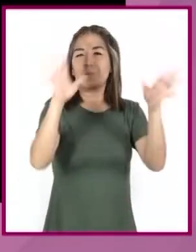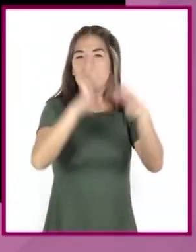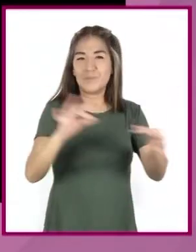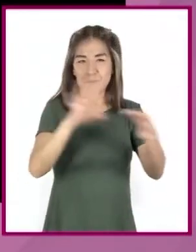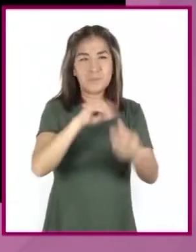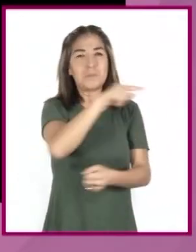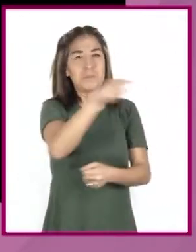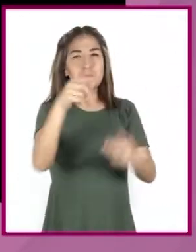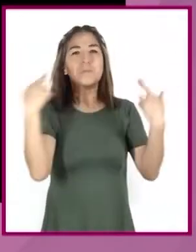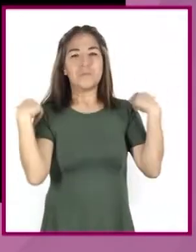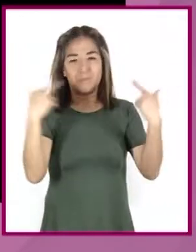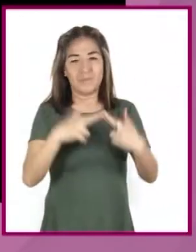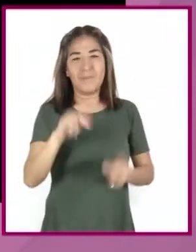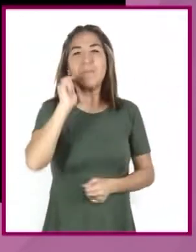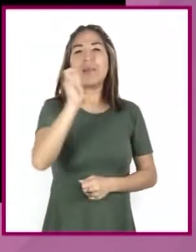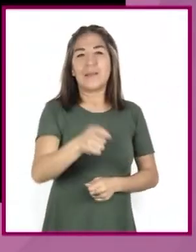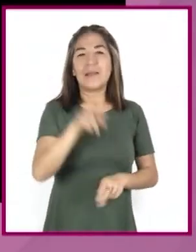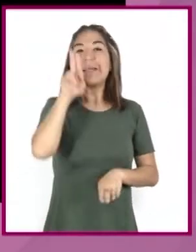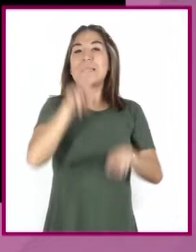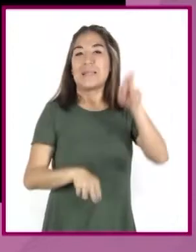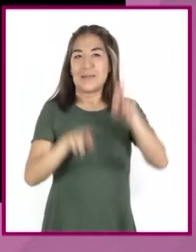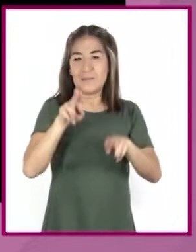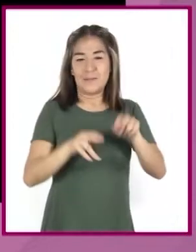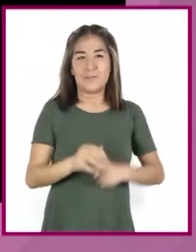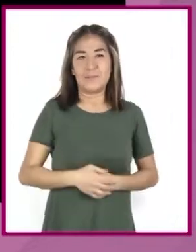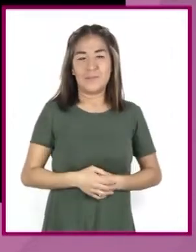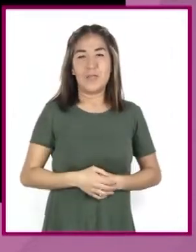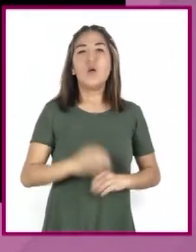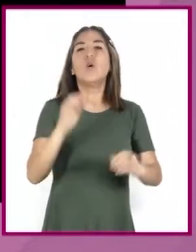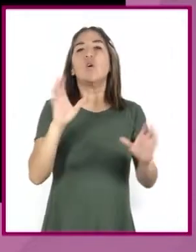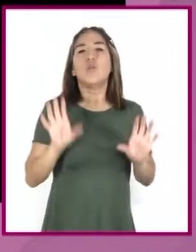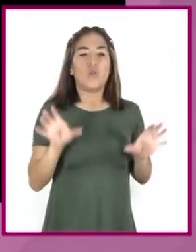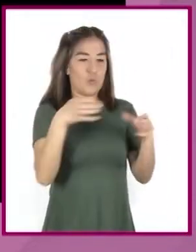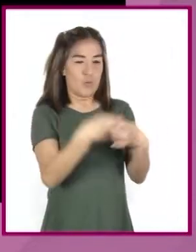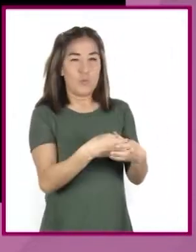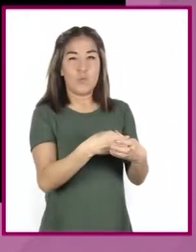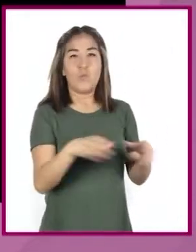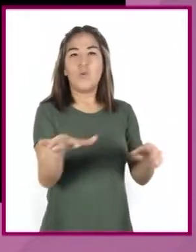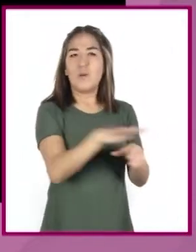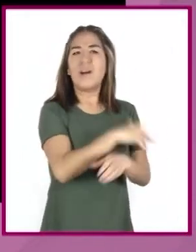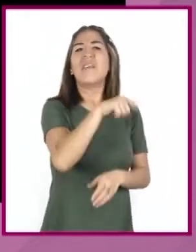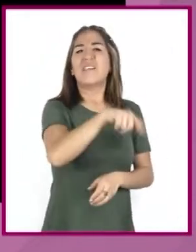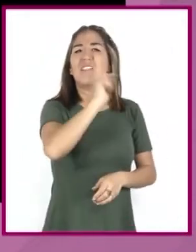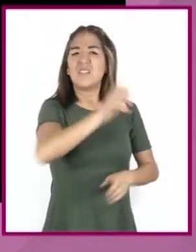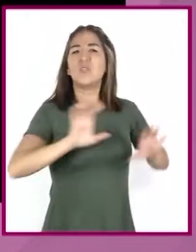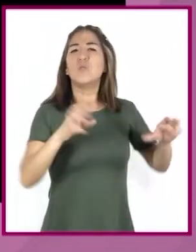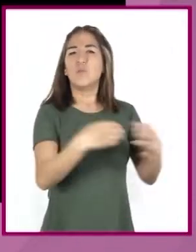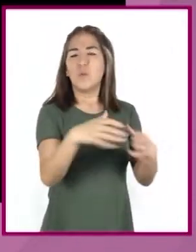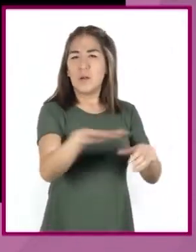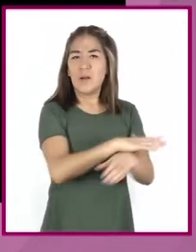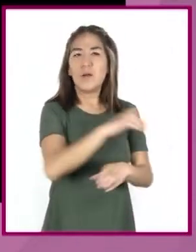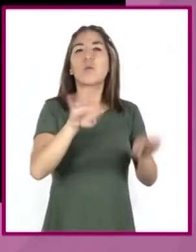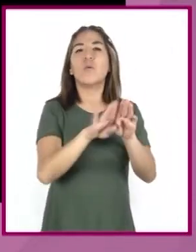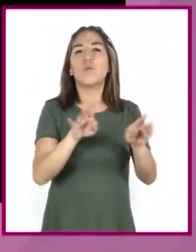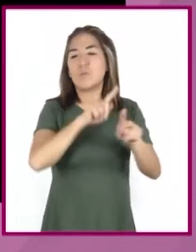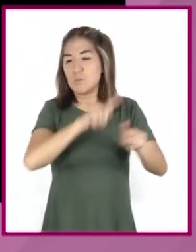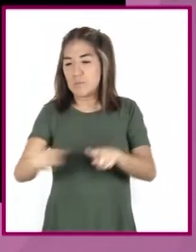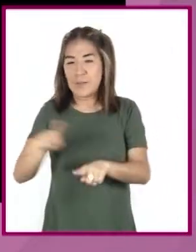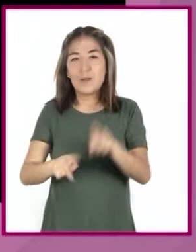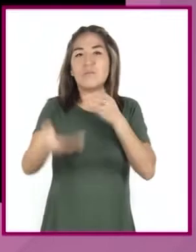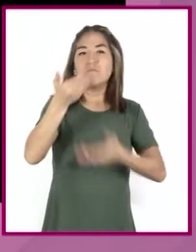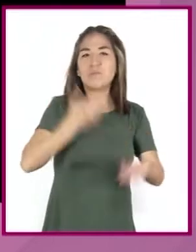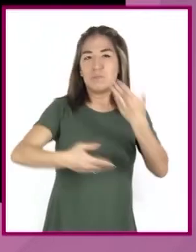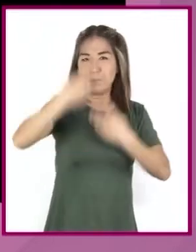los maestros. El siguiente nivel es la comunidad, que se conforma de diferentes poblaciones que interactúan en un área